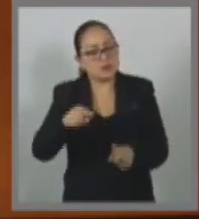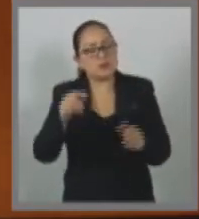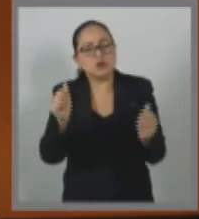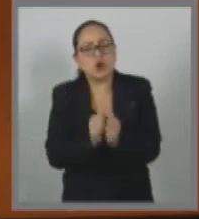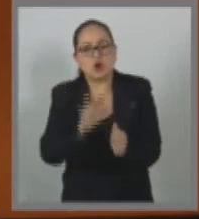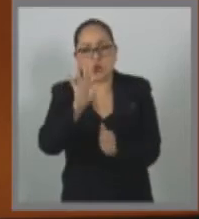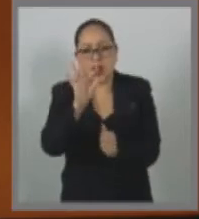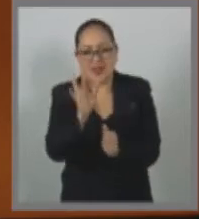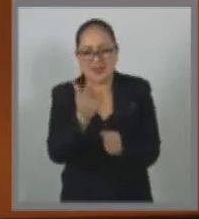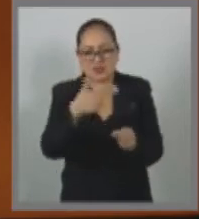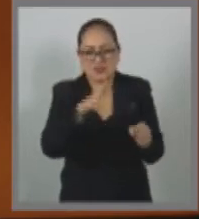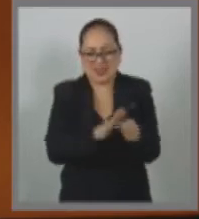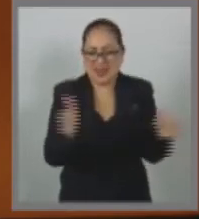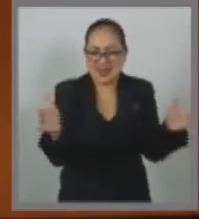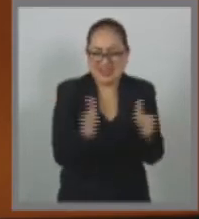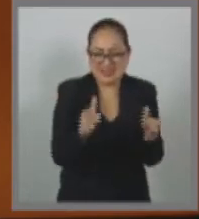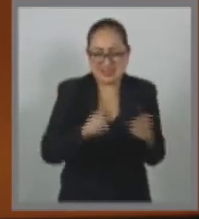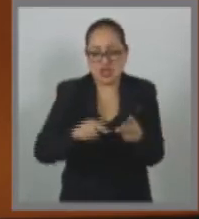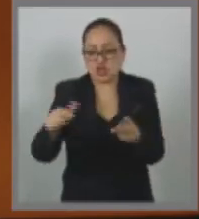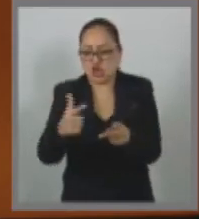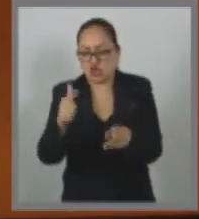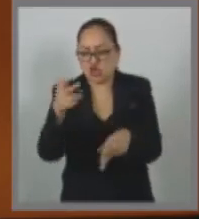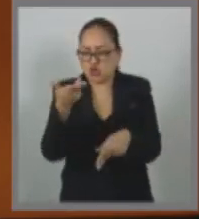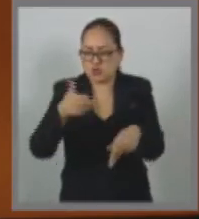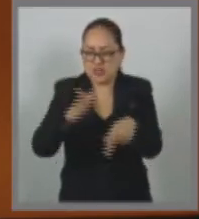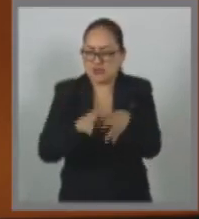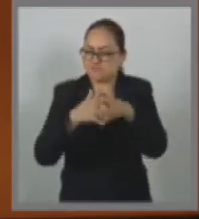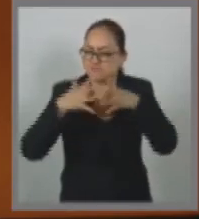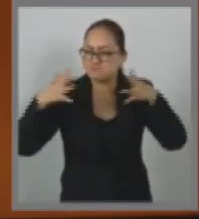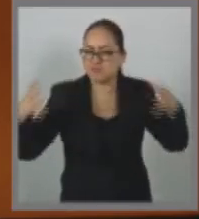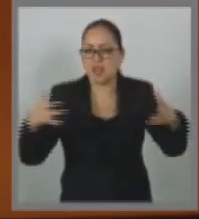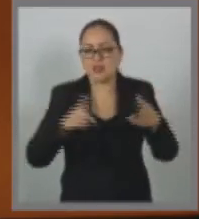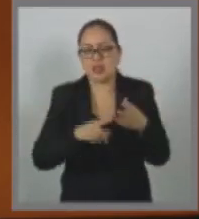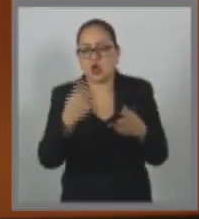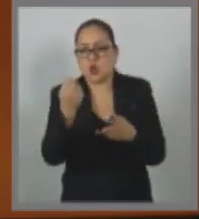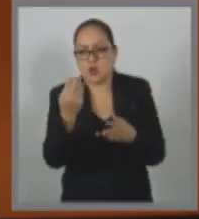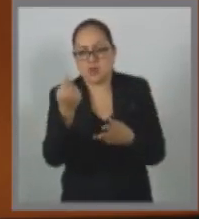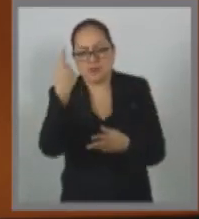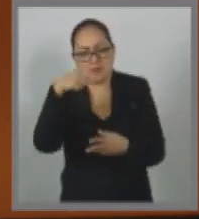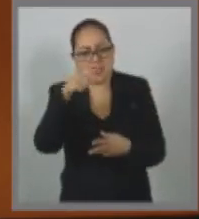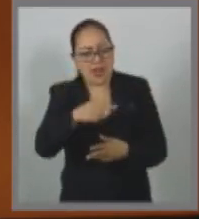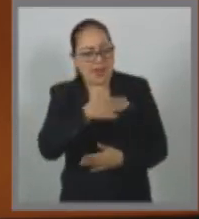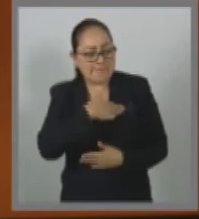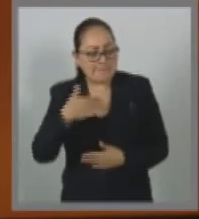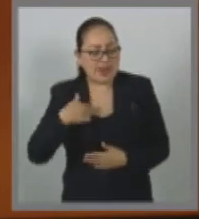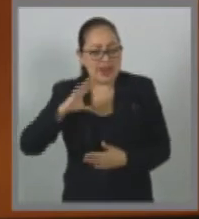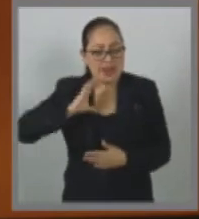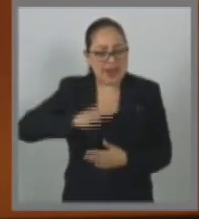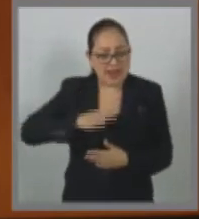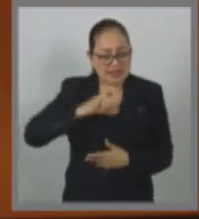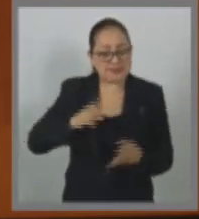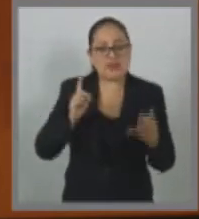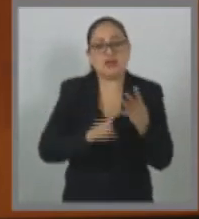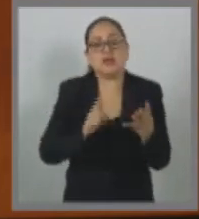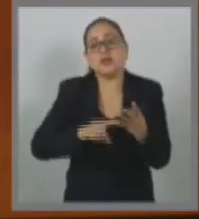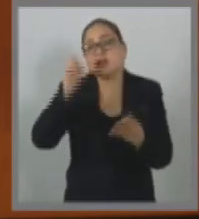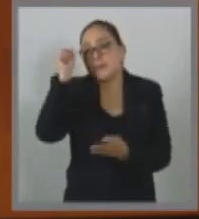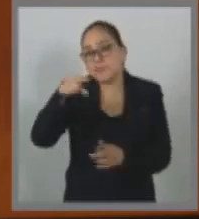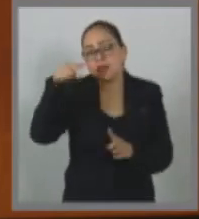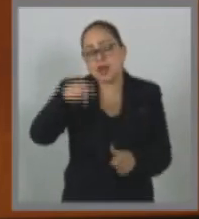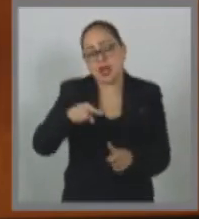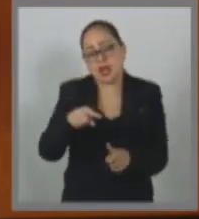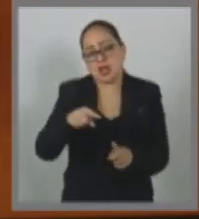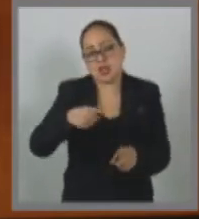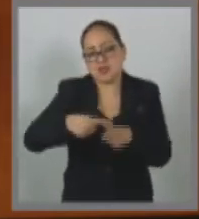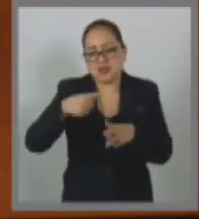40 clínicas, 12 hospitales, 9 clínicas de mama y la renovación de equipo médico, cuya inversión